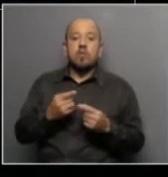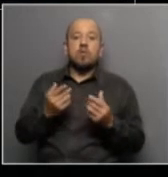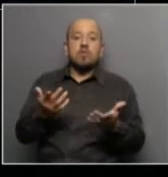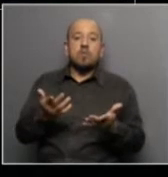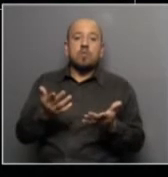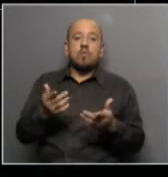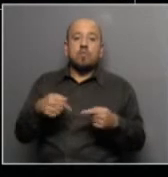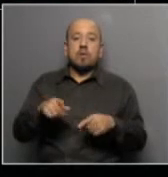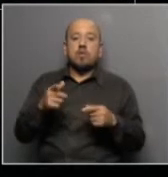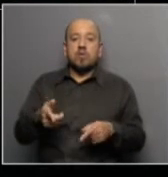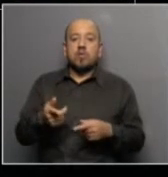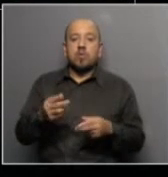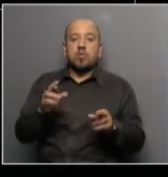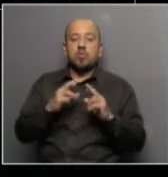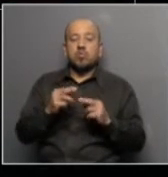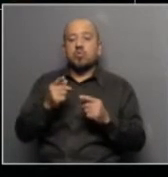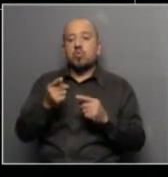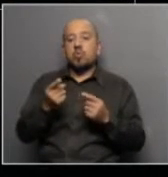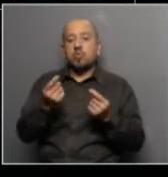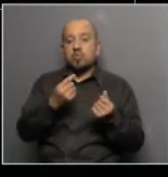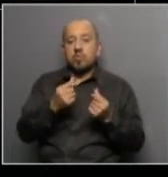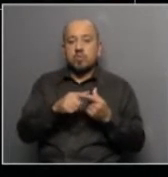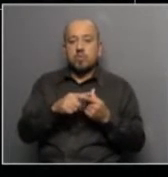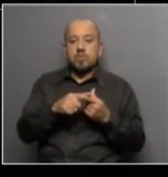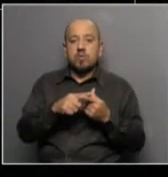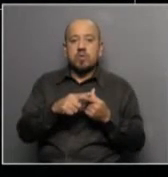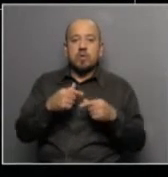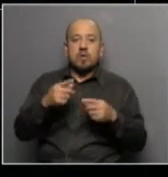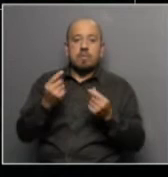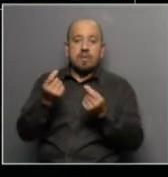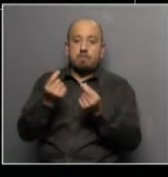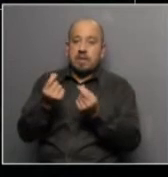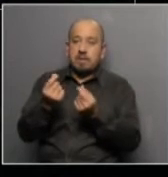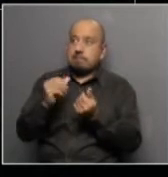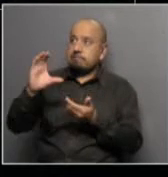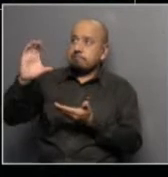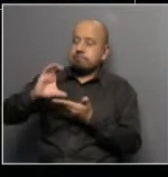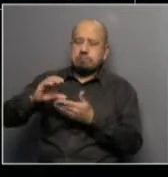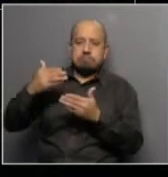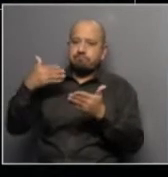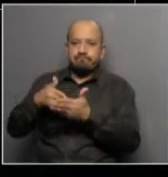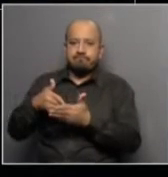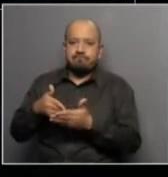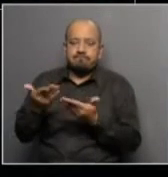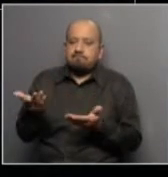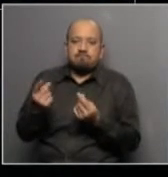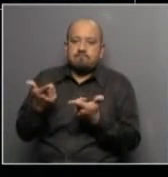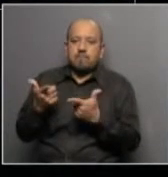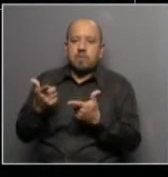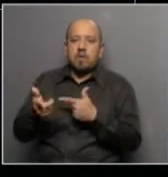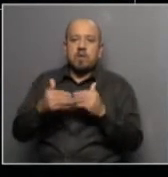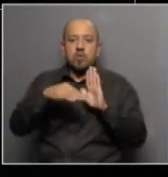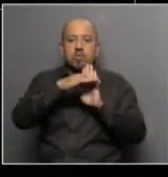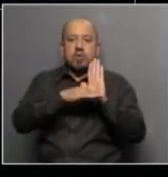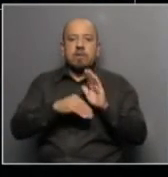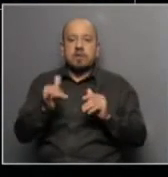de con estos recursos mermados a partir de las restricciones presupuestales en estos programas ya ampliamente